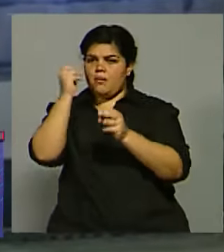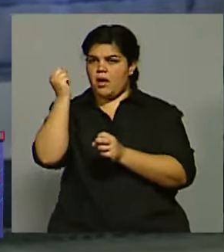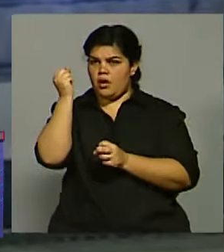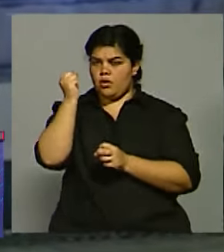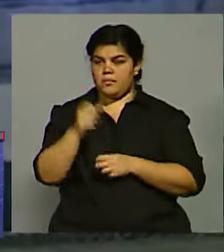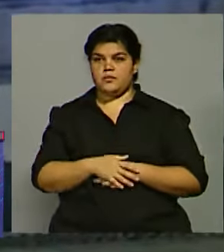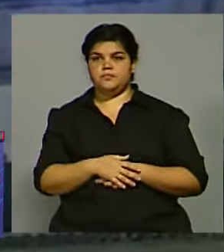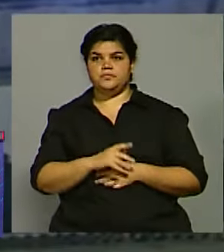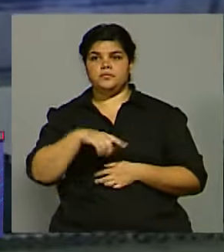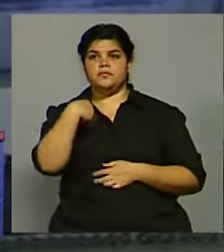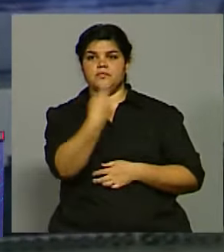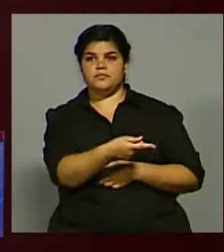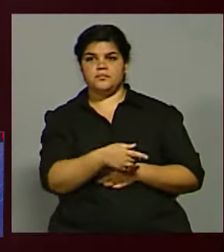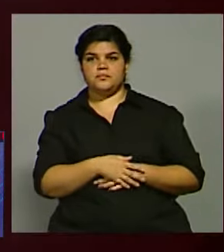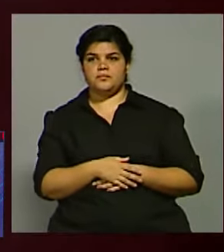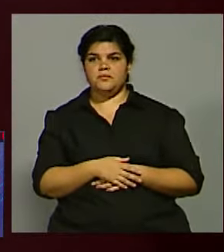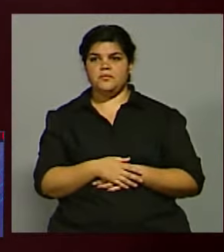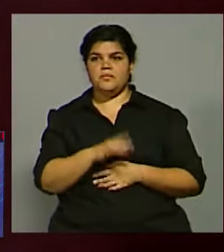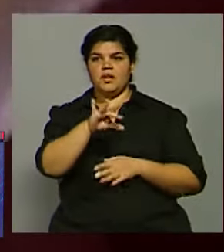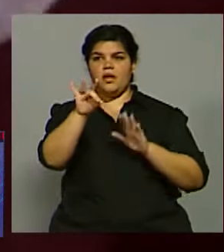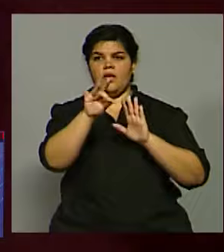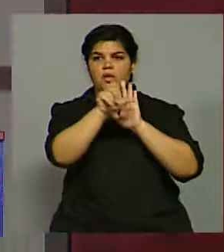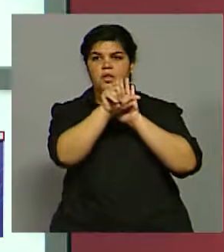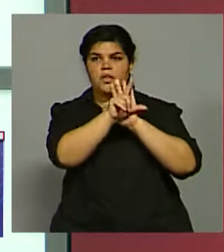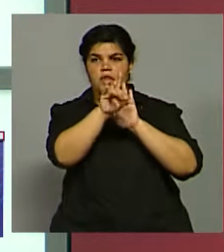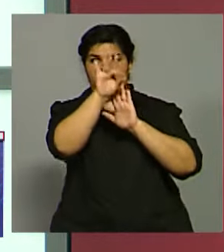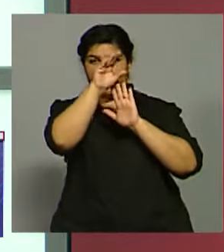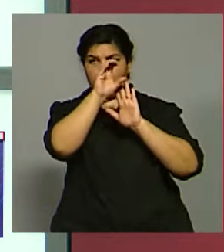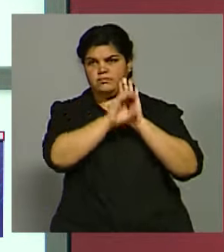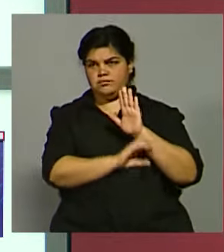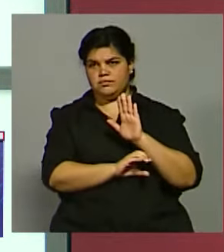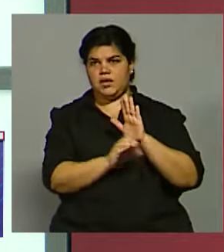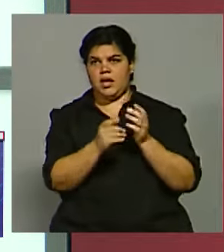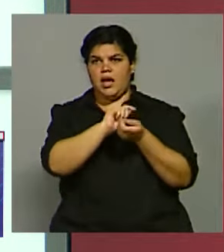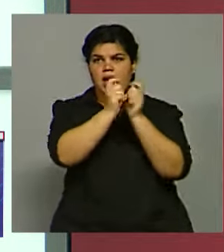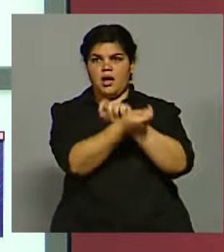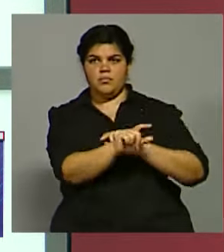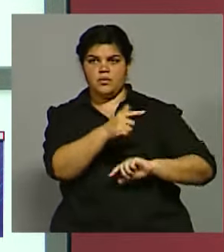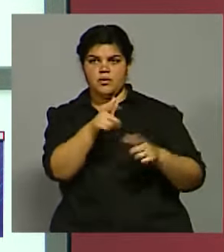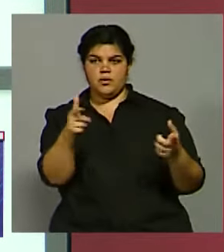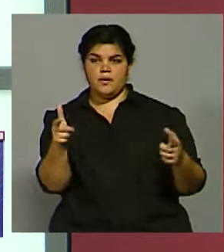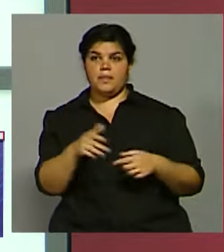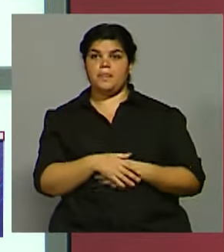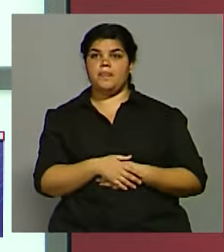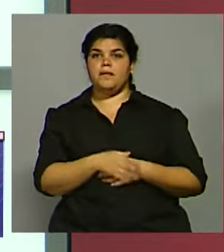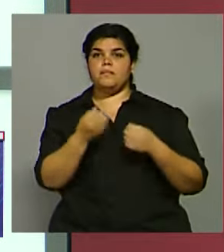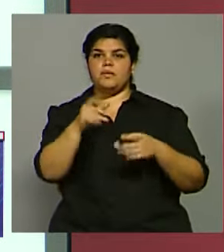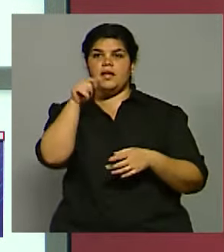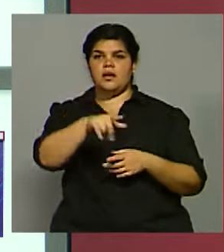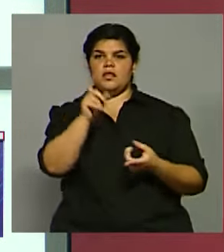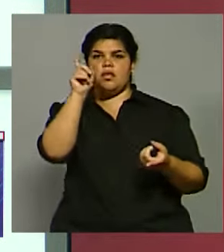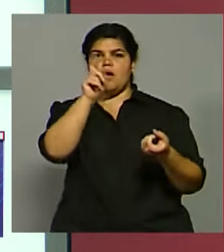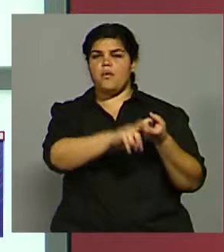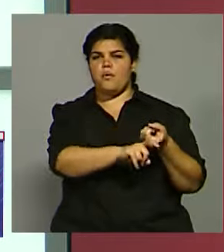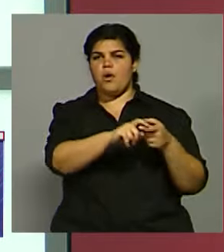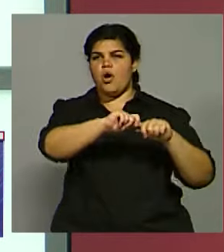plano doctrinal, no ha tocado una coma del catecismo católico. Él anuncia mucho la cuestión de los divorciados vueltos a casar,